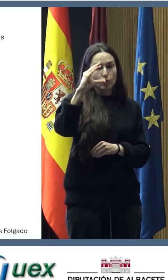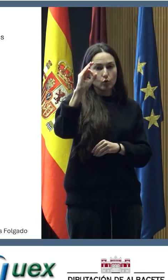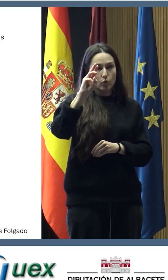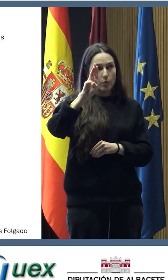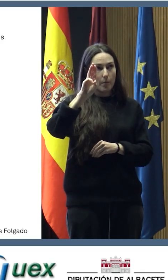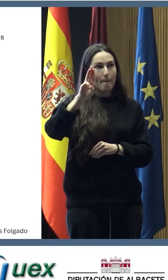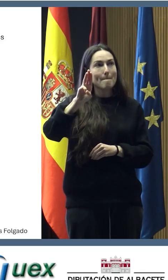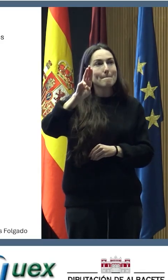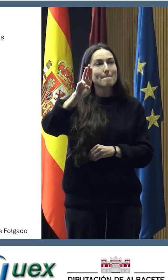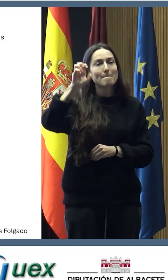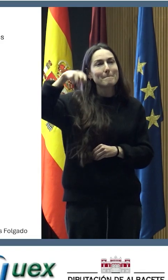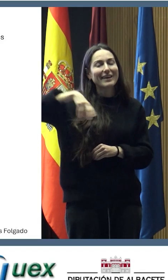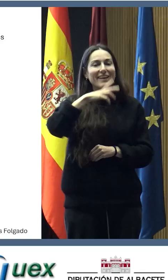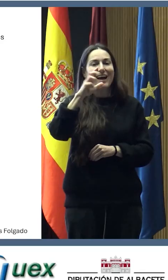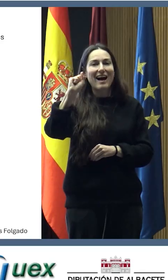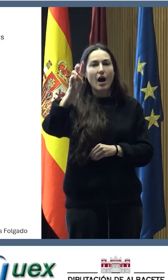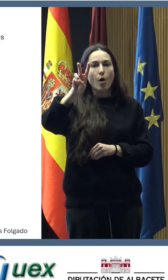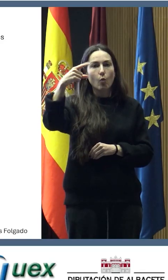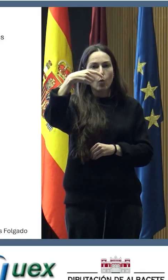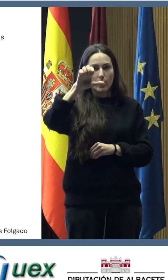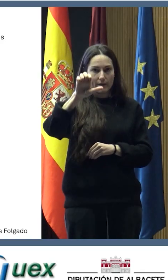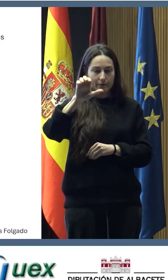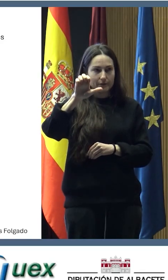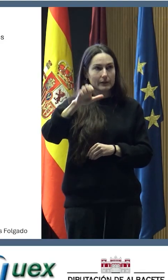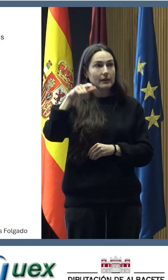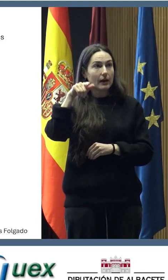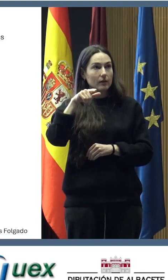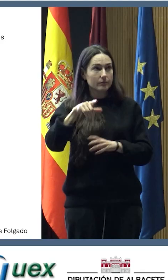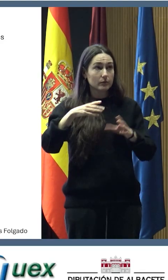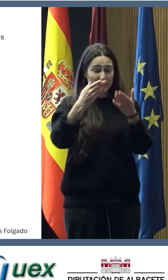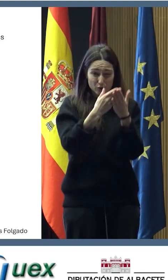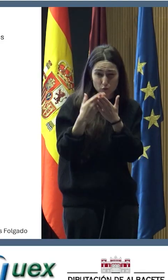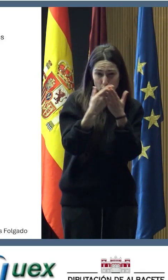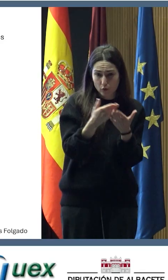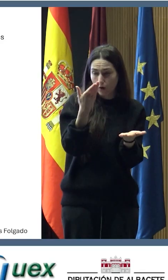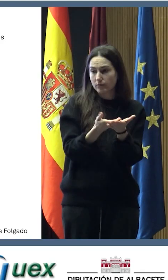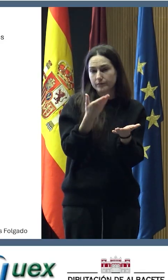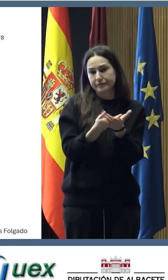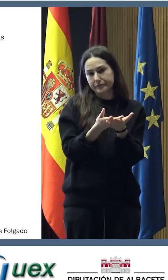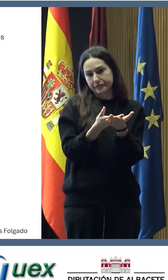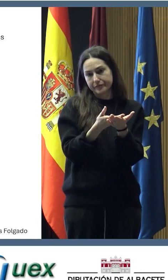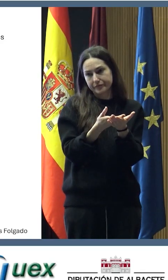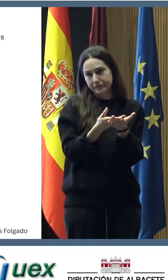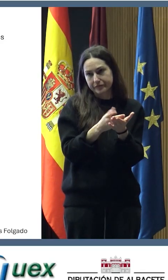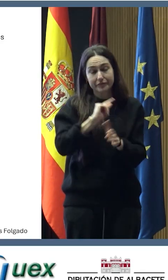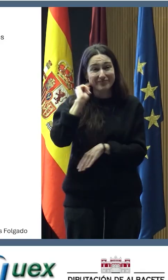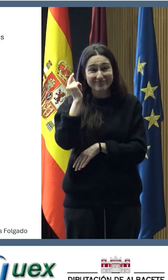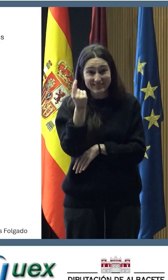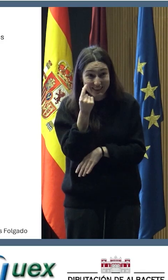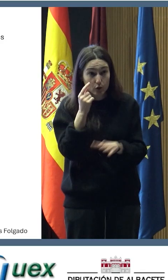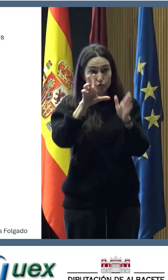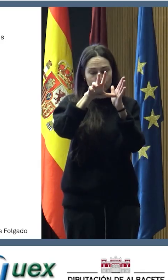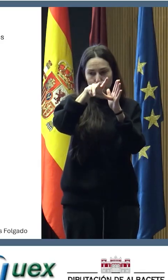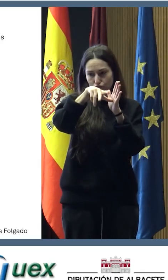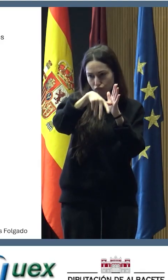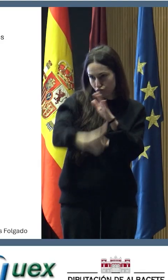mujeres durante 21 años, pues ha podido comprobar que los diagnósticos se